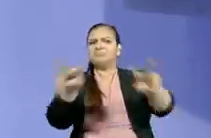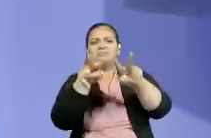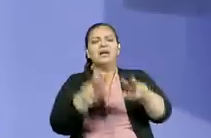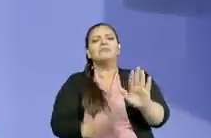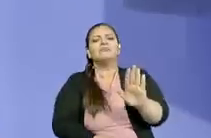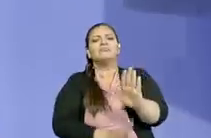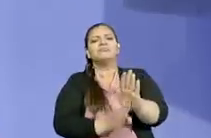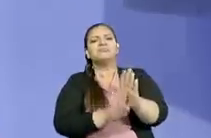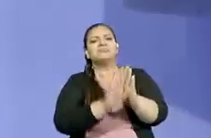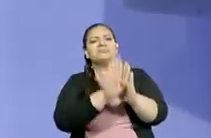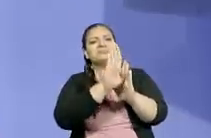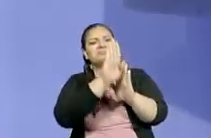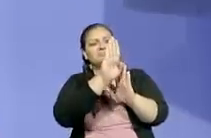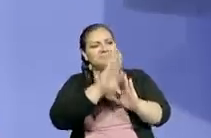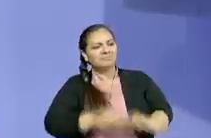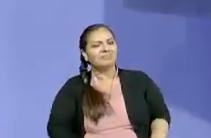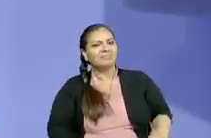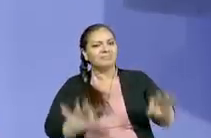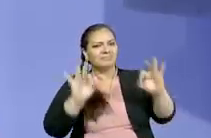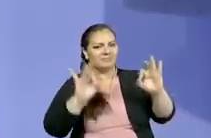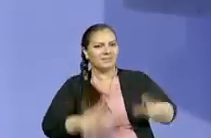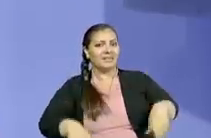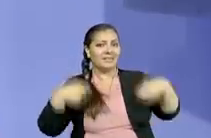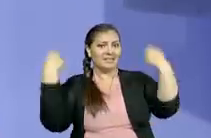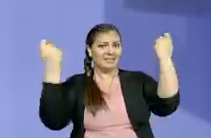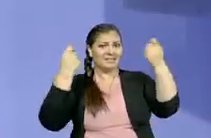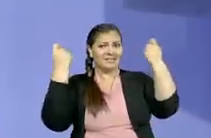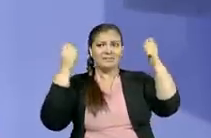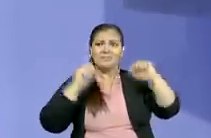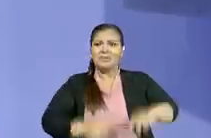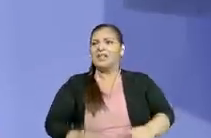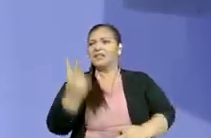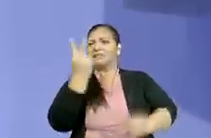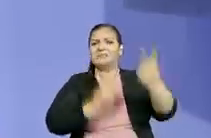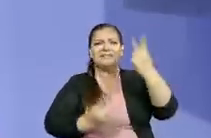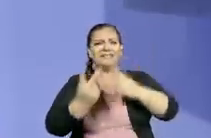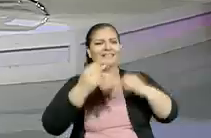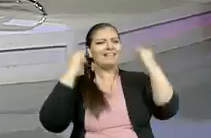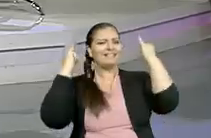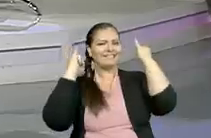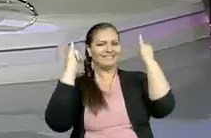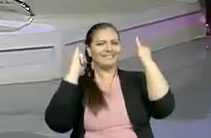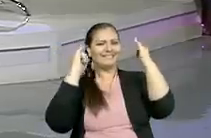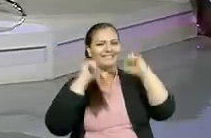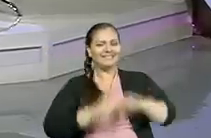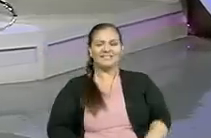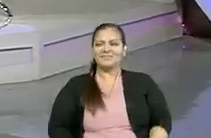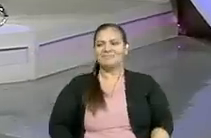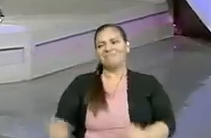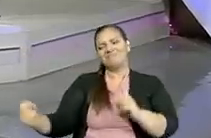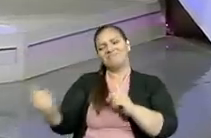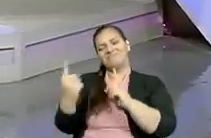cada día, refundándola cada día. Y en esta fecha, diviértase, hay bastante en qué divertirse